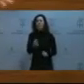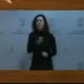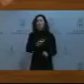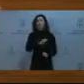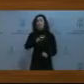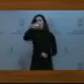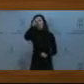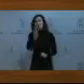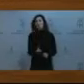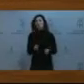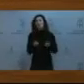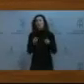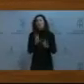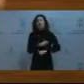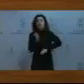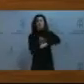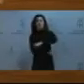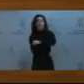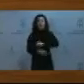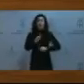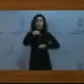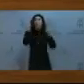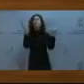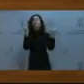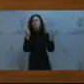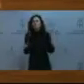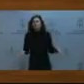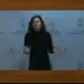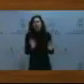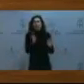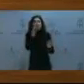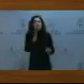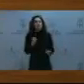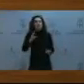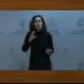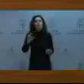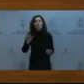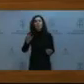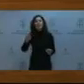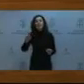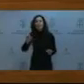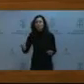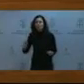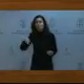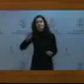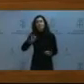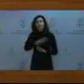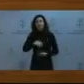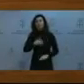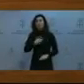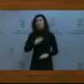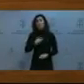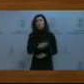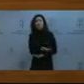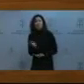costará. Esa es la realidad, señor Cuervas Mos. Por tanto, es evidente que el malestar se está generalizando y que nosotros lo manifestamos